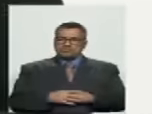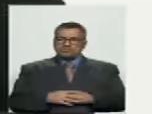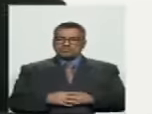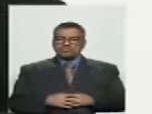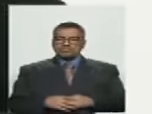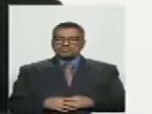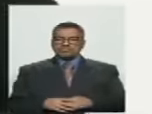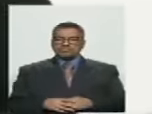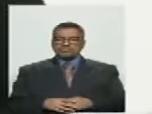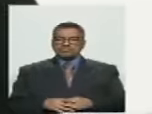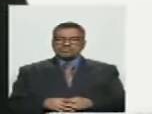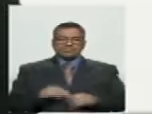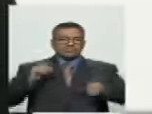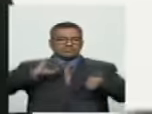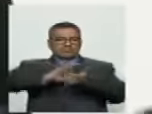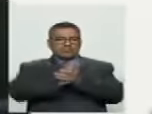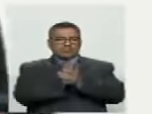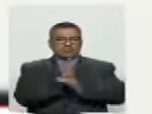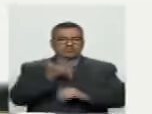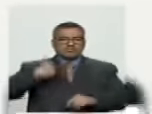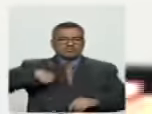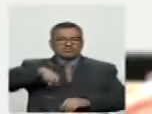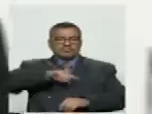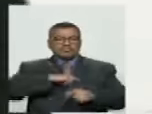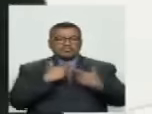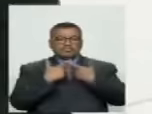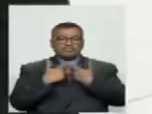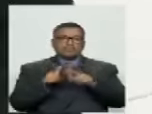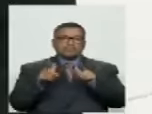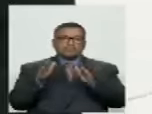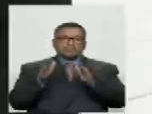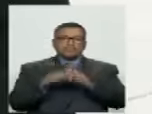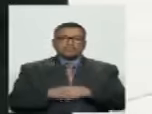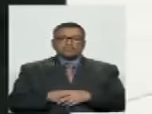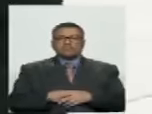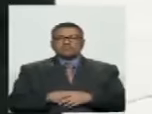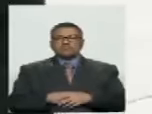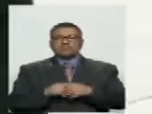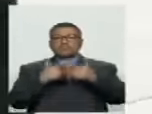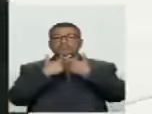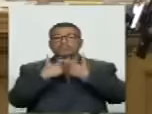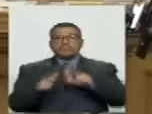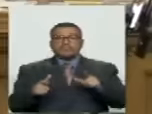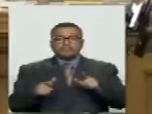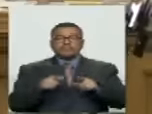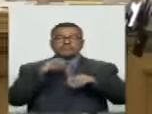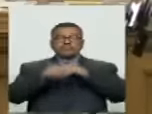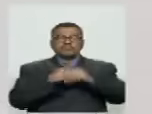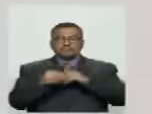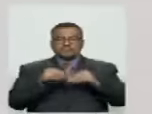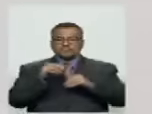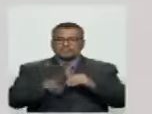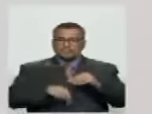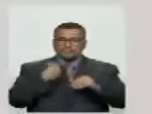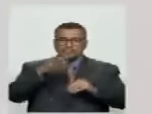A acabar con nuestra libertad. La libertad de ser, la libertad de elegir, la libertad